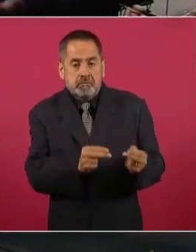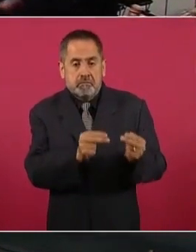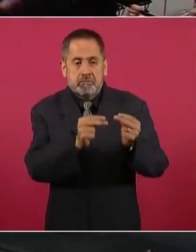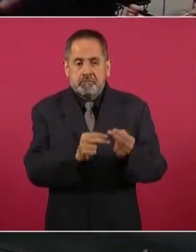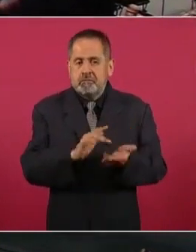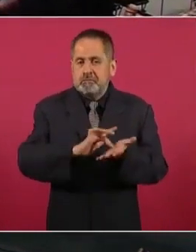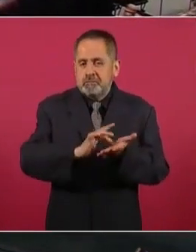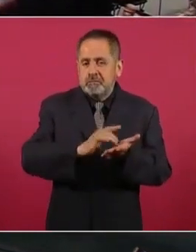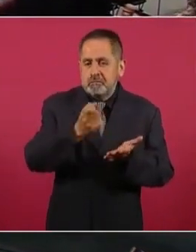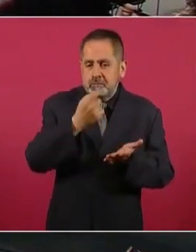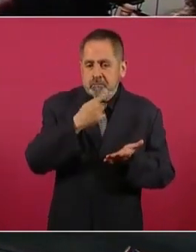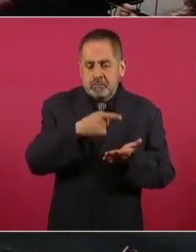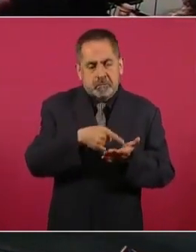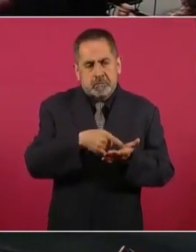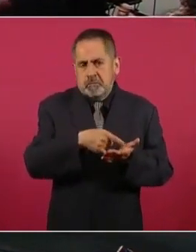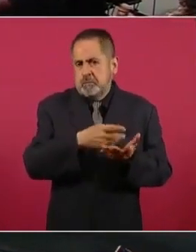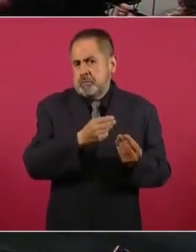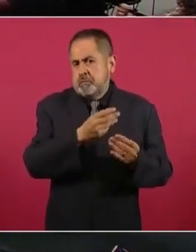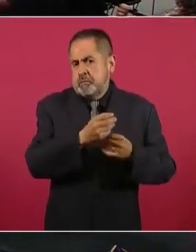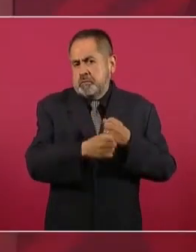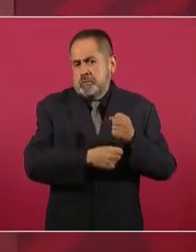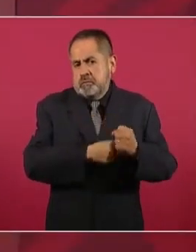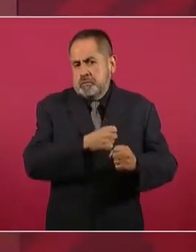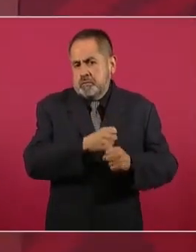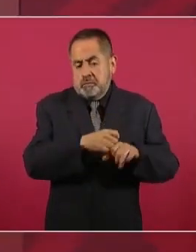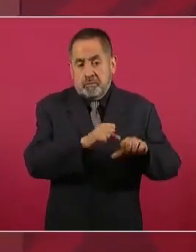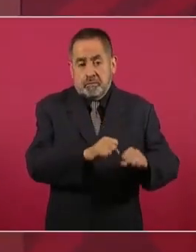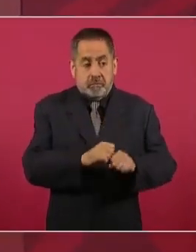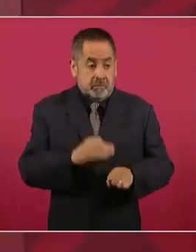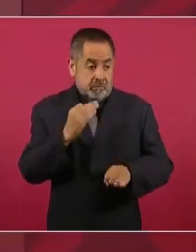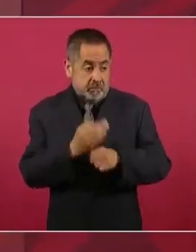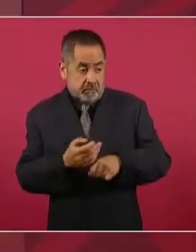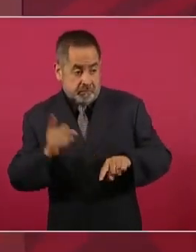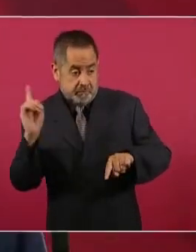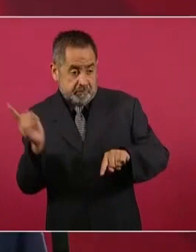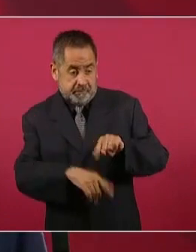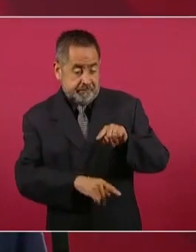que echó raíces, nos ha costado